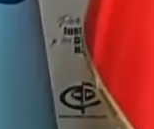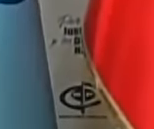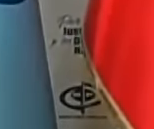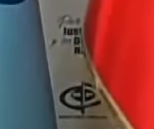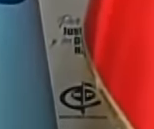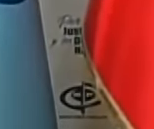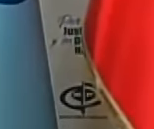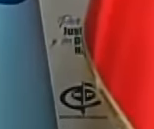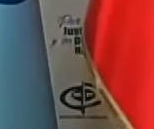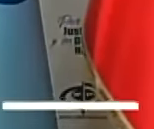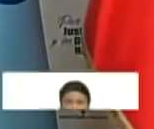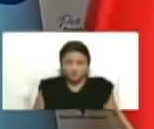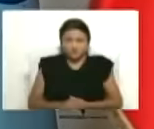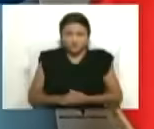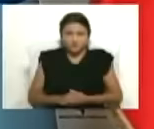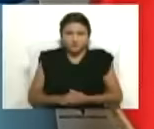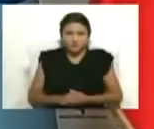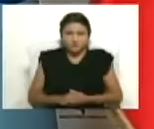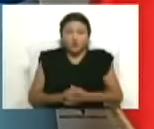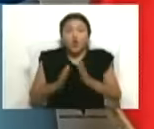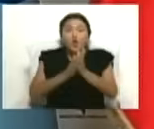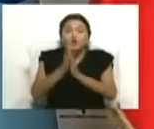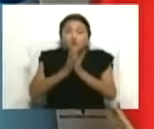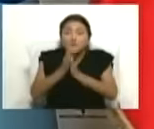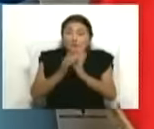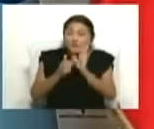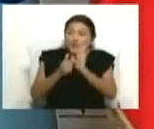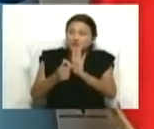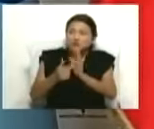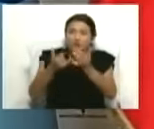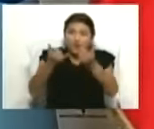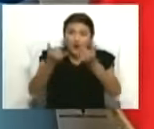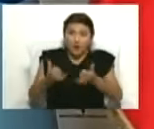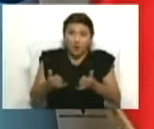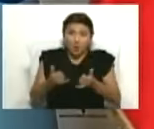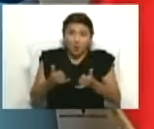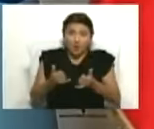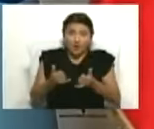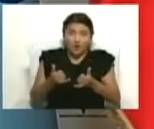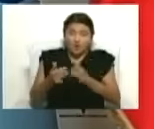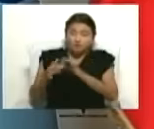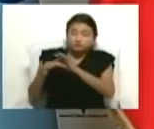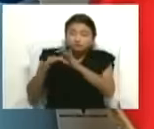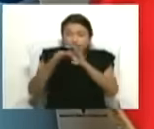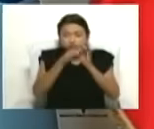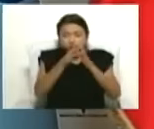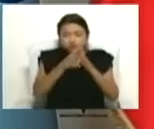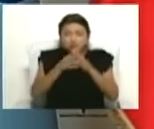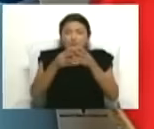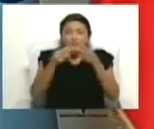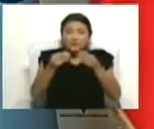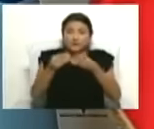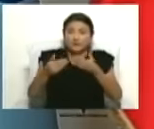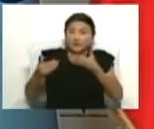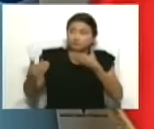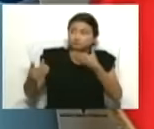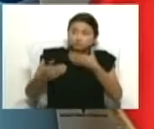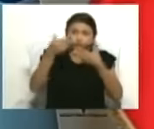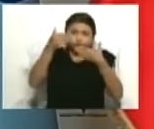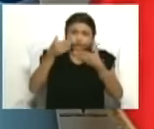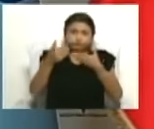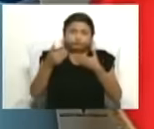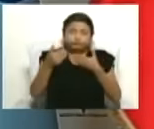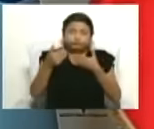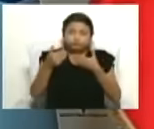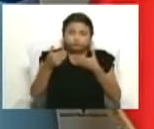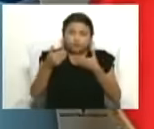conspiración, en este caso con una potencia extranjera, para lesionar al Estado